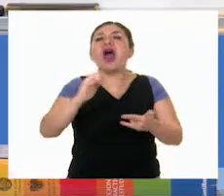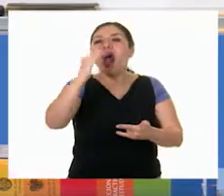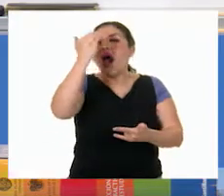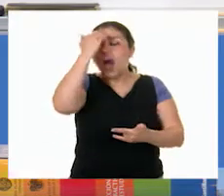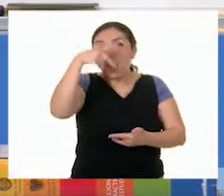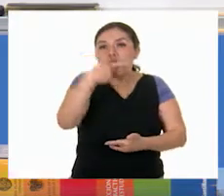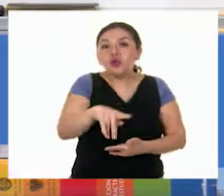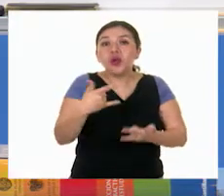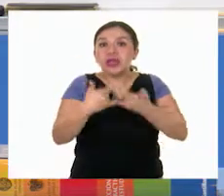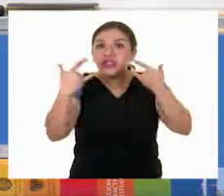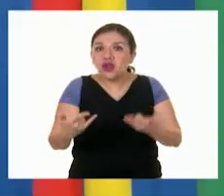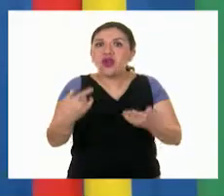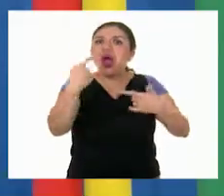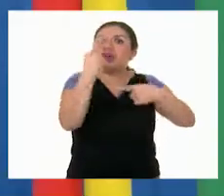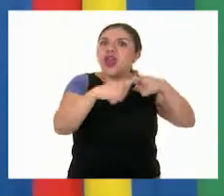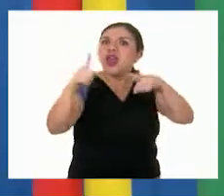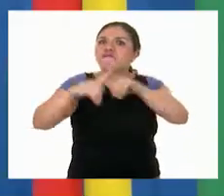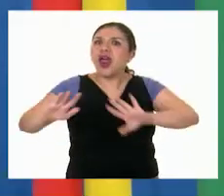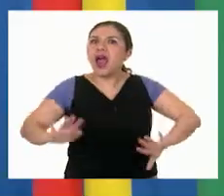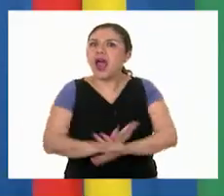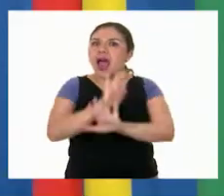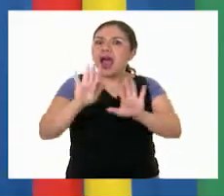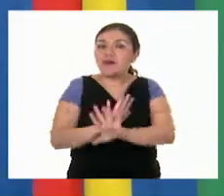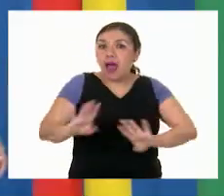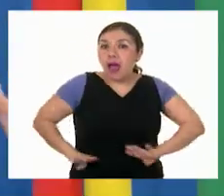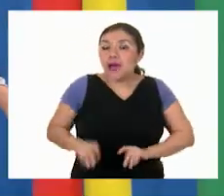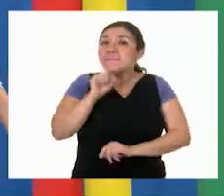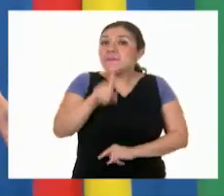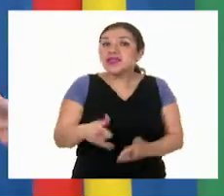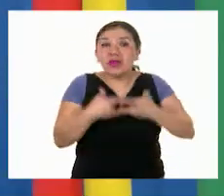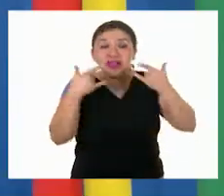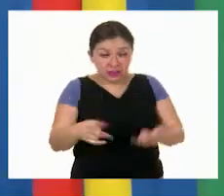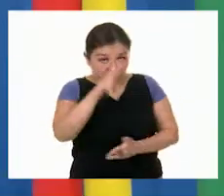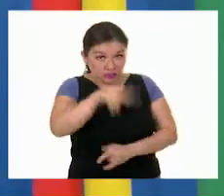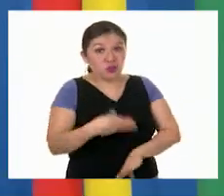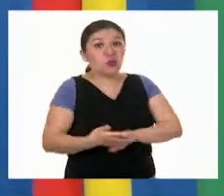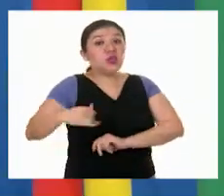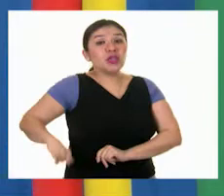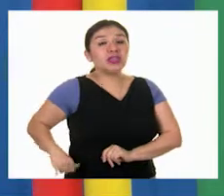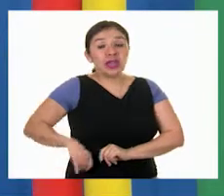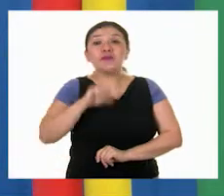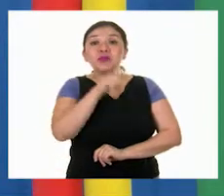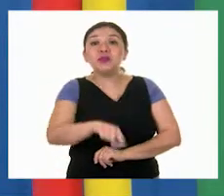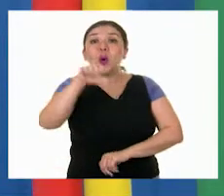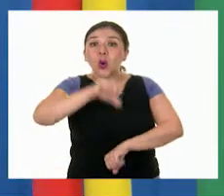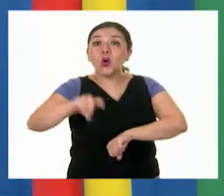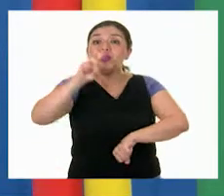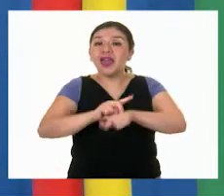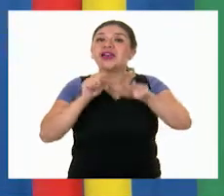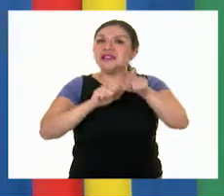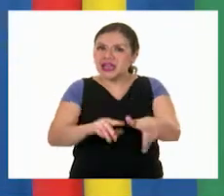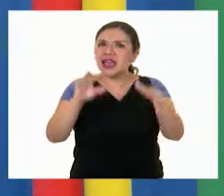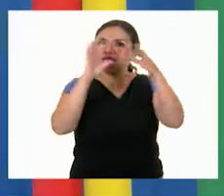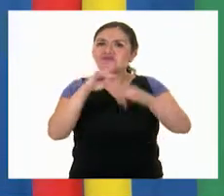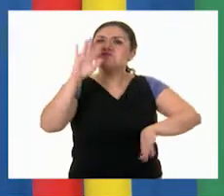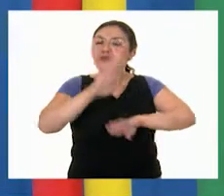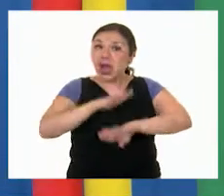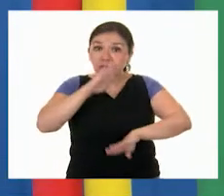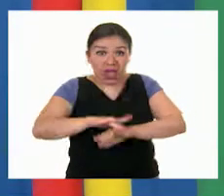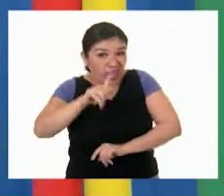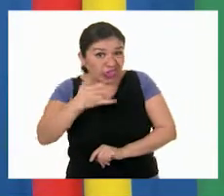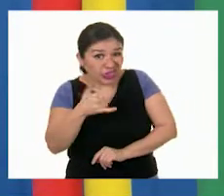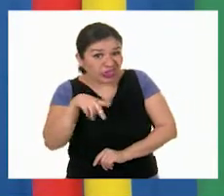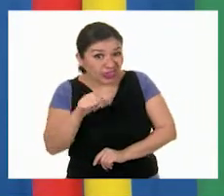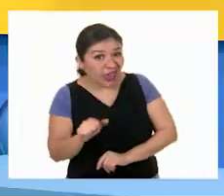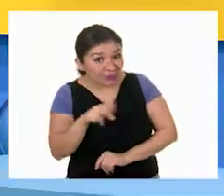de la leyenda mexicana. Así es, Raulito. Y fue muy interesante. Y el día de hoy vamos a seguir hablando de más leyendas.